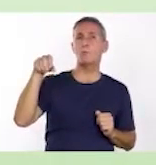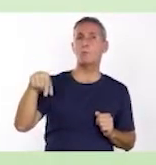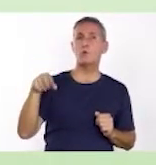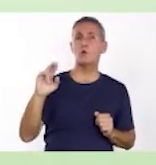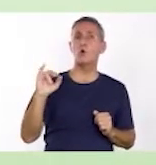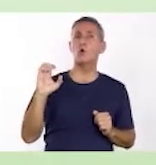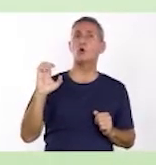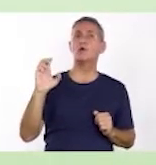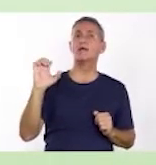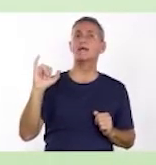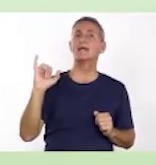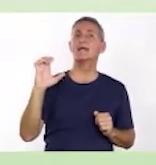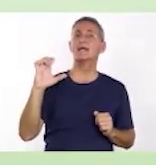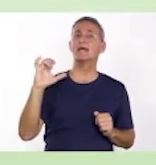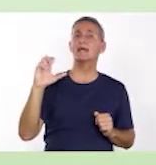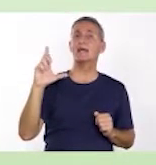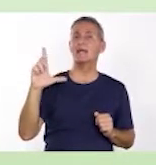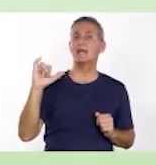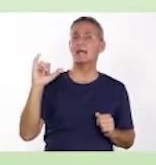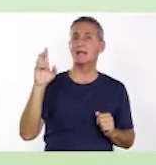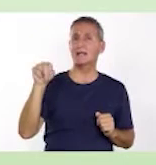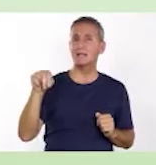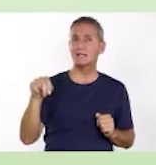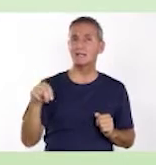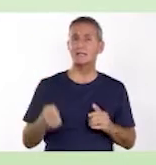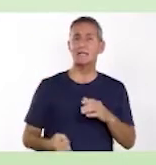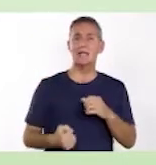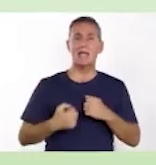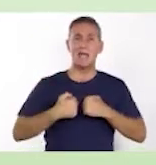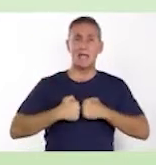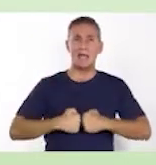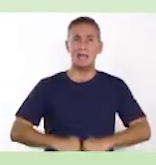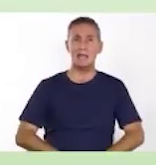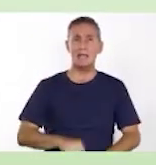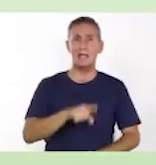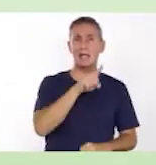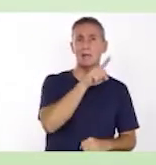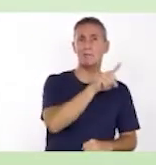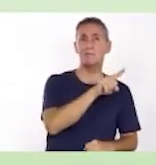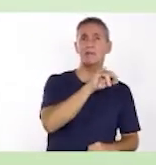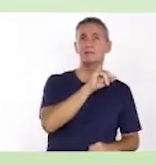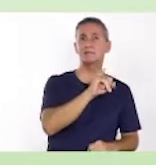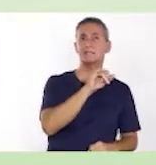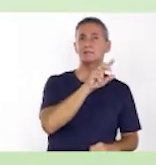Molière. Nace en el 1622 al